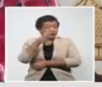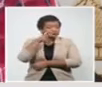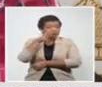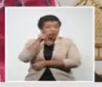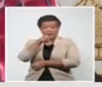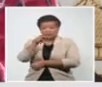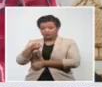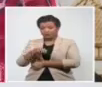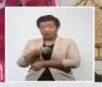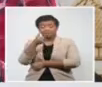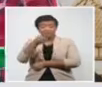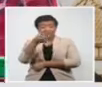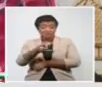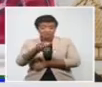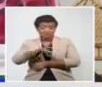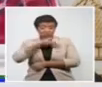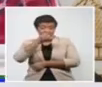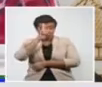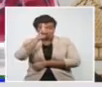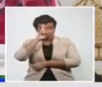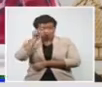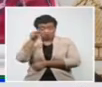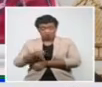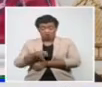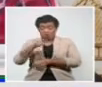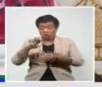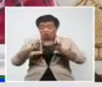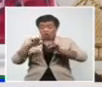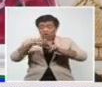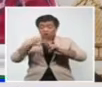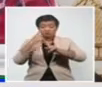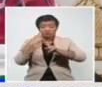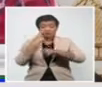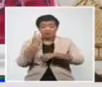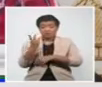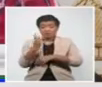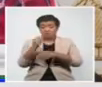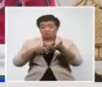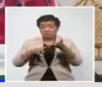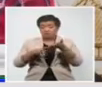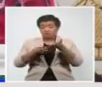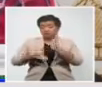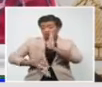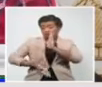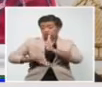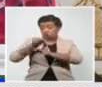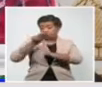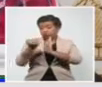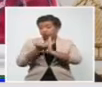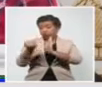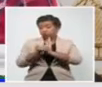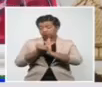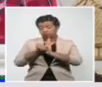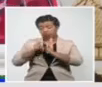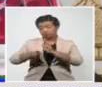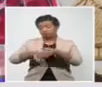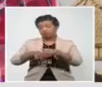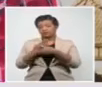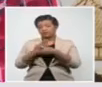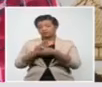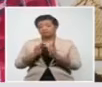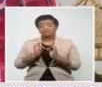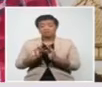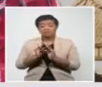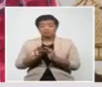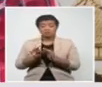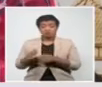bien explicaba el doctor, Guantánamo sigue siendo una de las 3 provincias que más casos reporta en las últimas jornadas. De hecho, el municipio